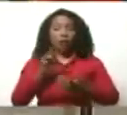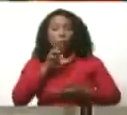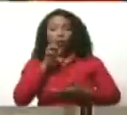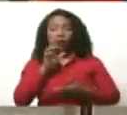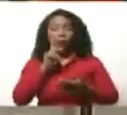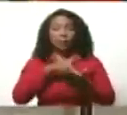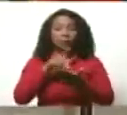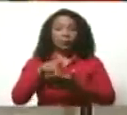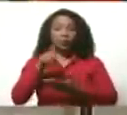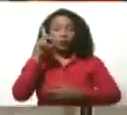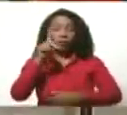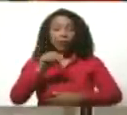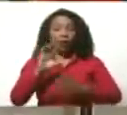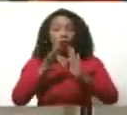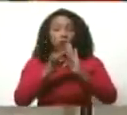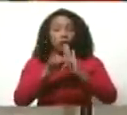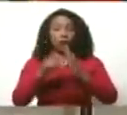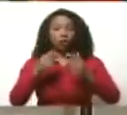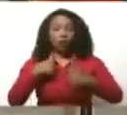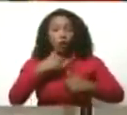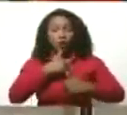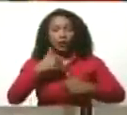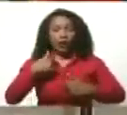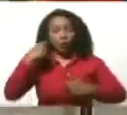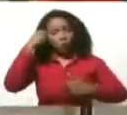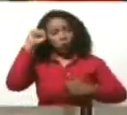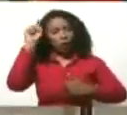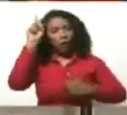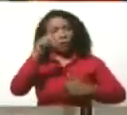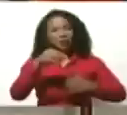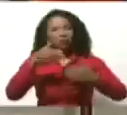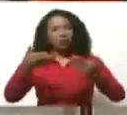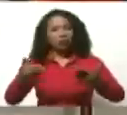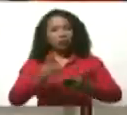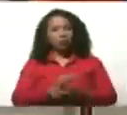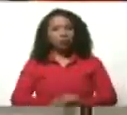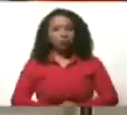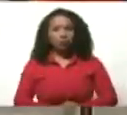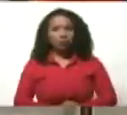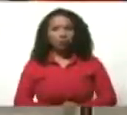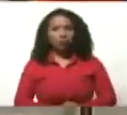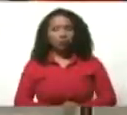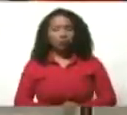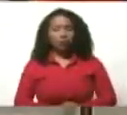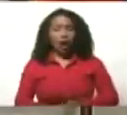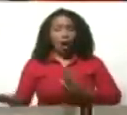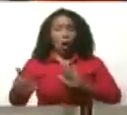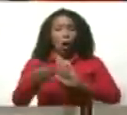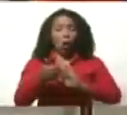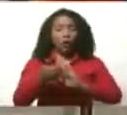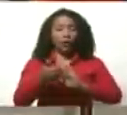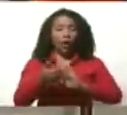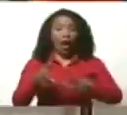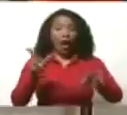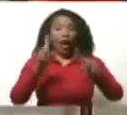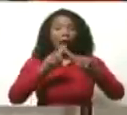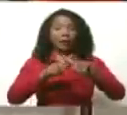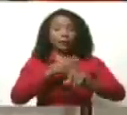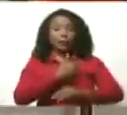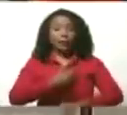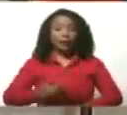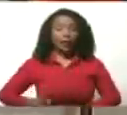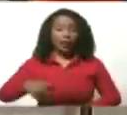En tal sentido, yo quiero recordar también que contra Ramírez ya existe una solicitud de